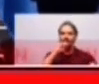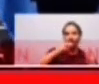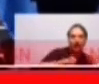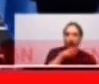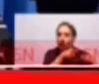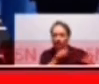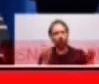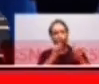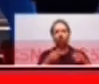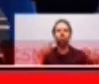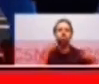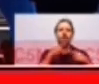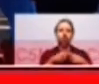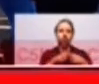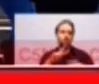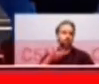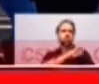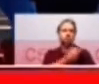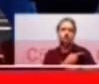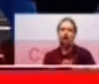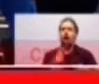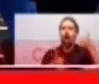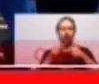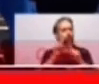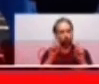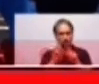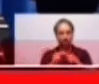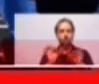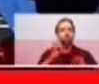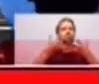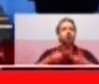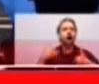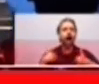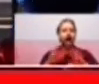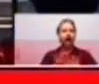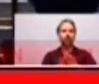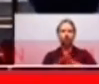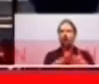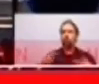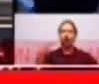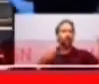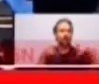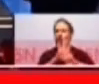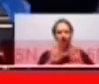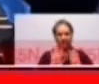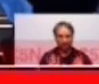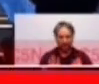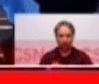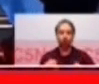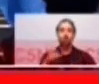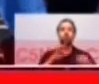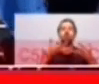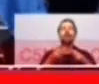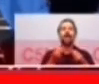laborales ahora todas estas medidas que seguramente se van a anunciar mañana ahora sabemos que a la tarde eh Son en un